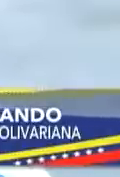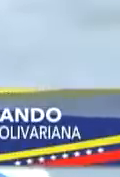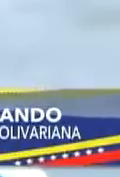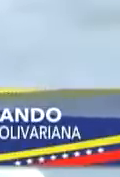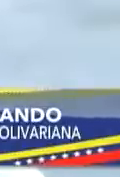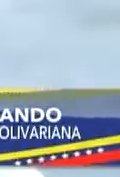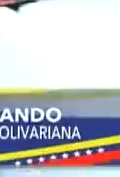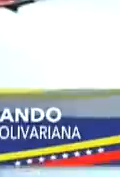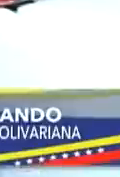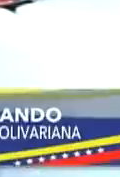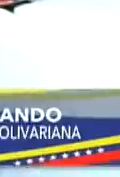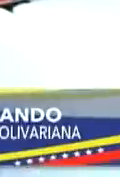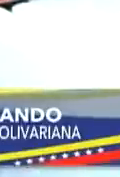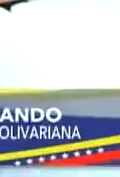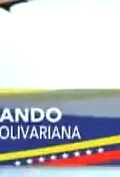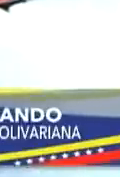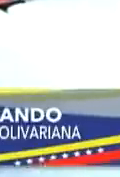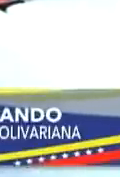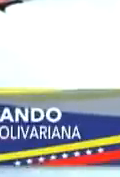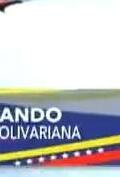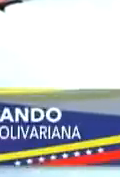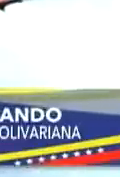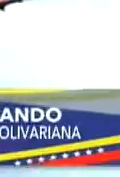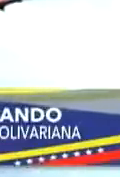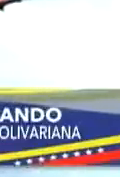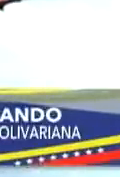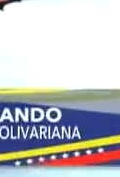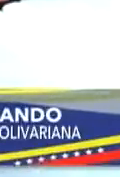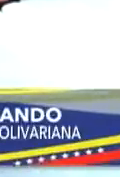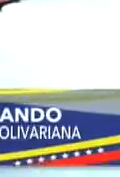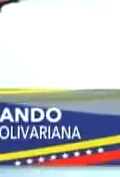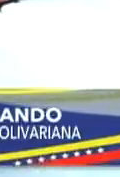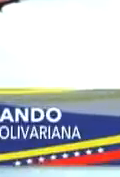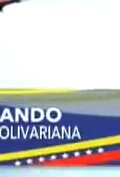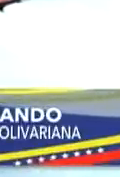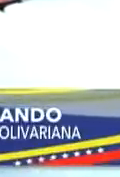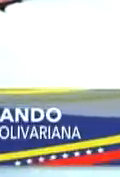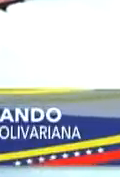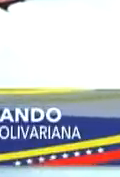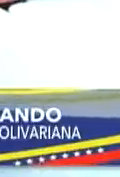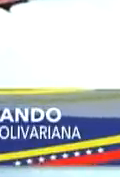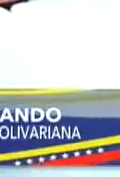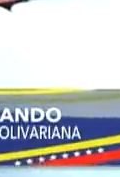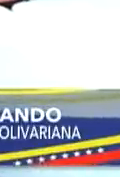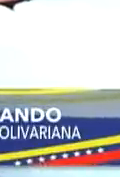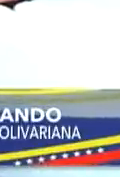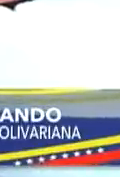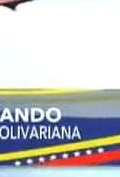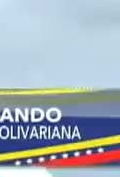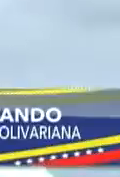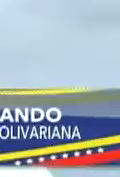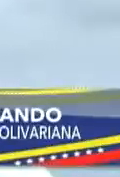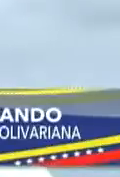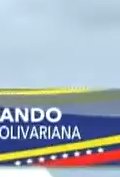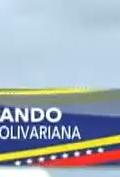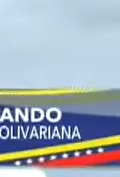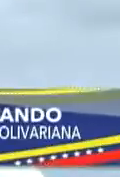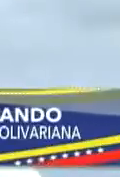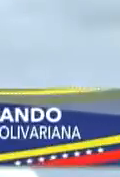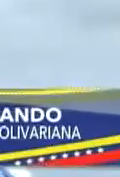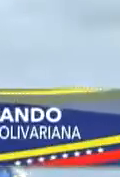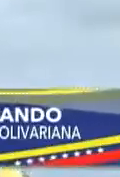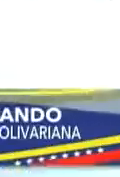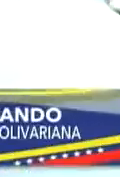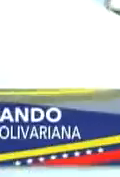nuestro comandante supremo y eterno, Hugo Chávez Frías, y lealtad absoluta a nuestro comandante en jefe.